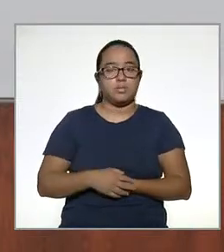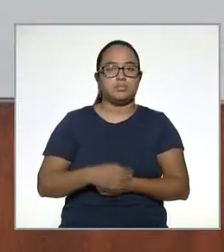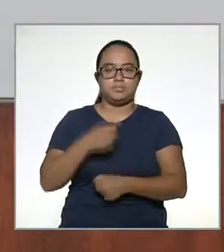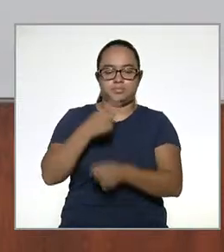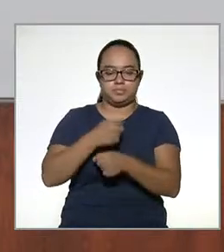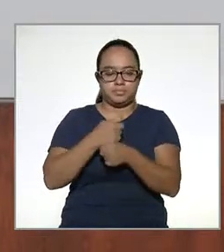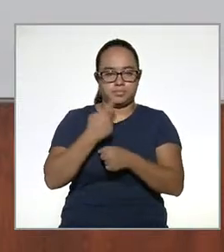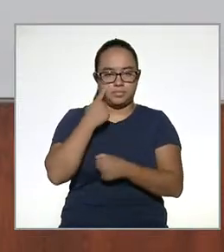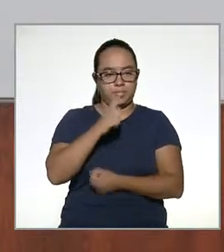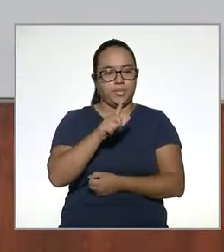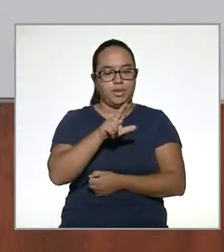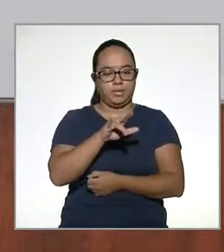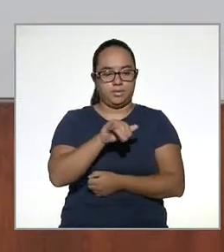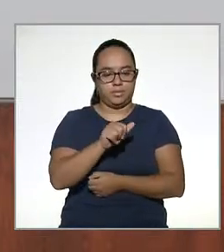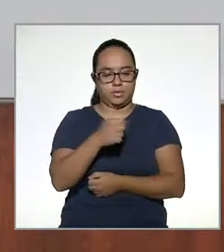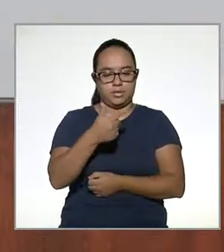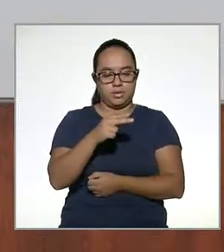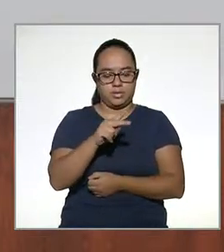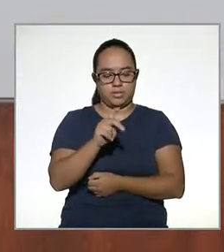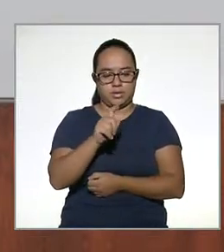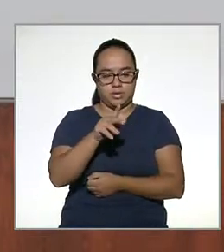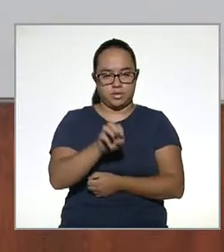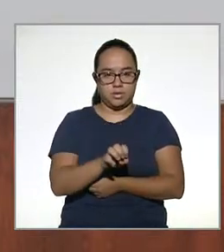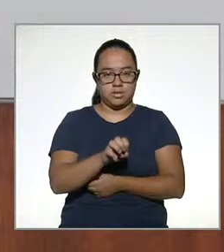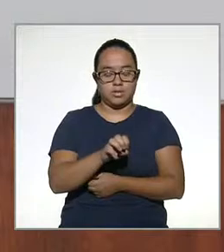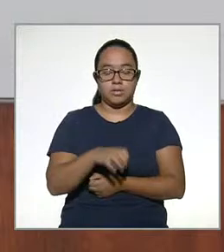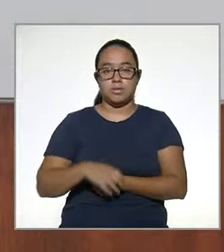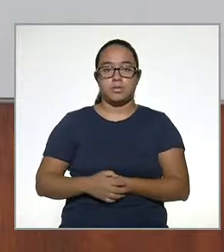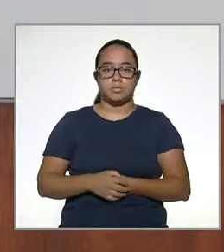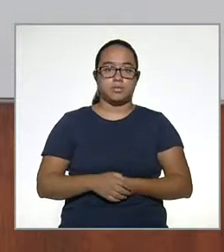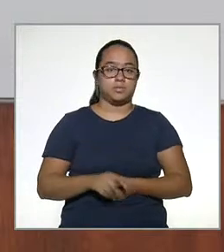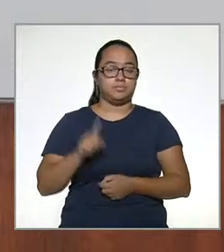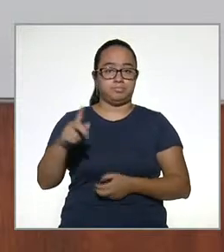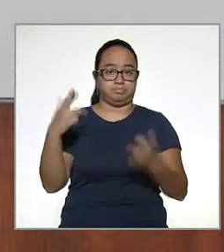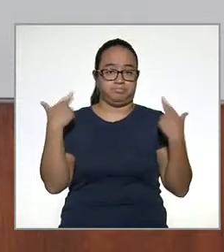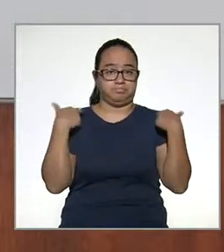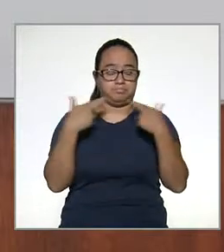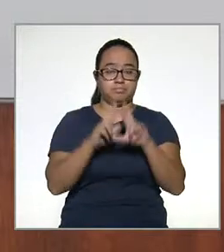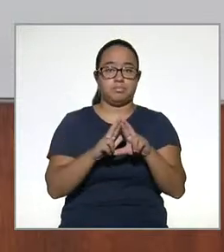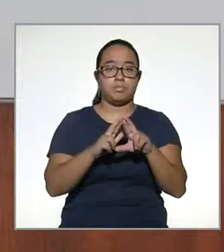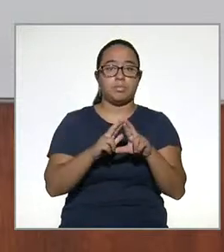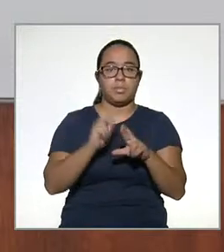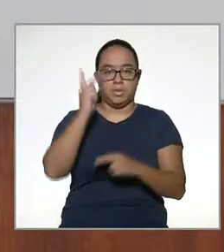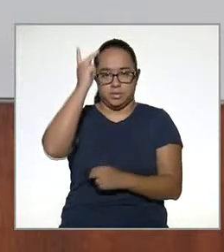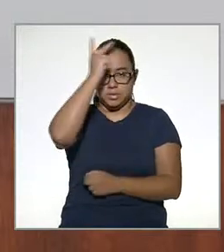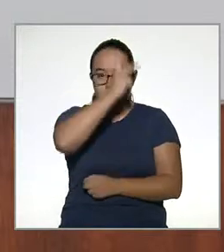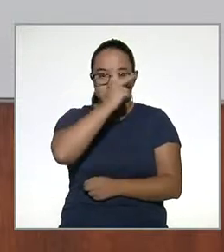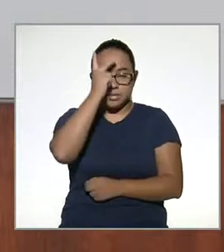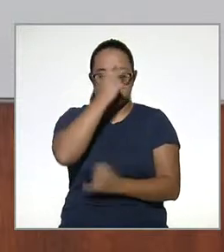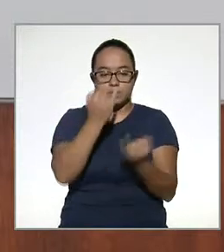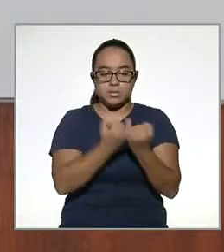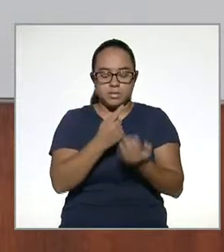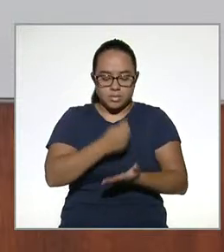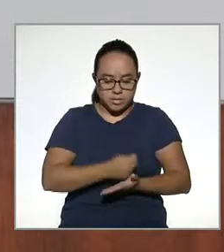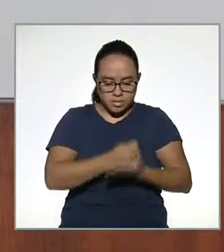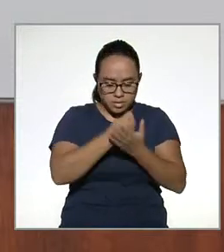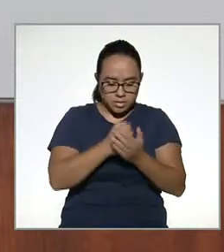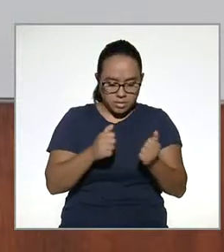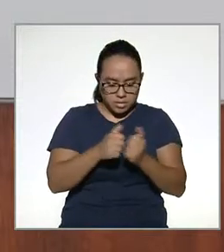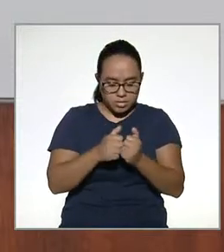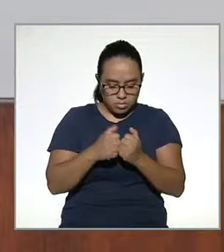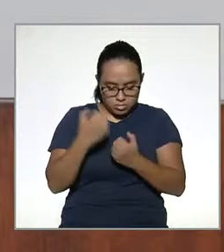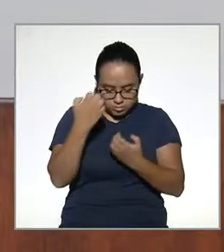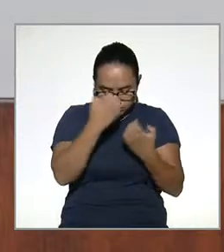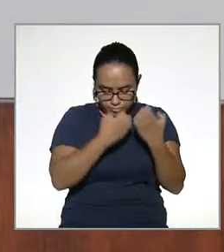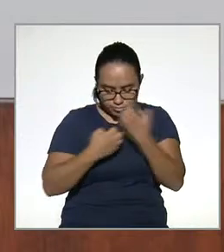primero le presento a Lucía Guadalupe Bautista Morales. Ella es maestra en psicología y en terapia psicoanalítica del Centro